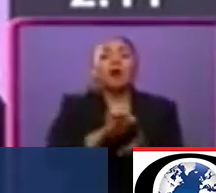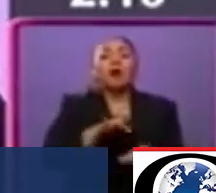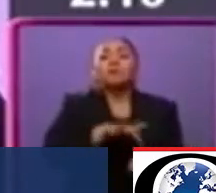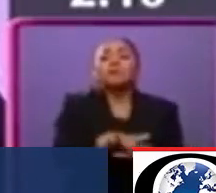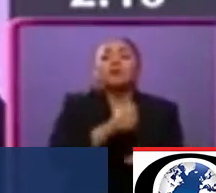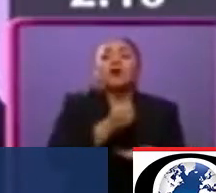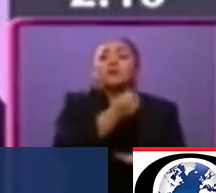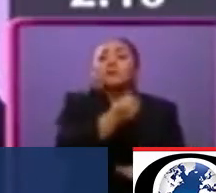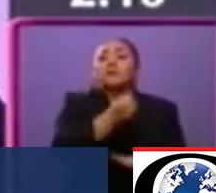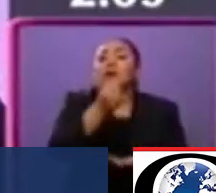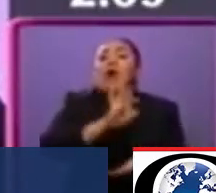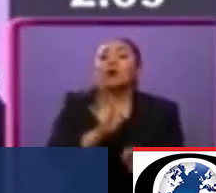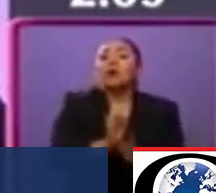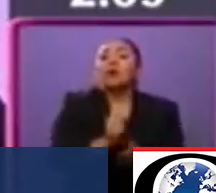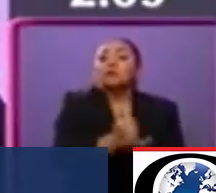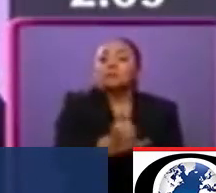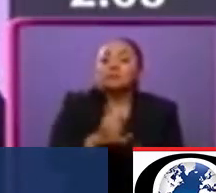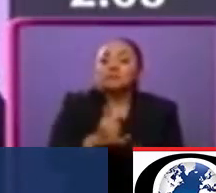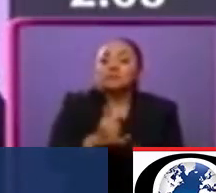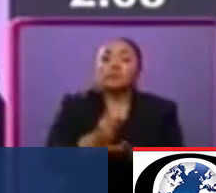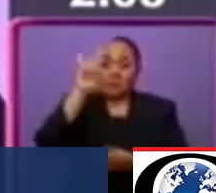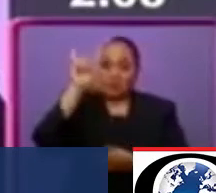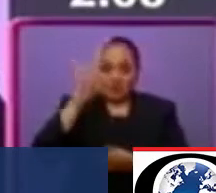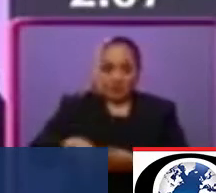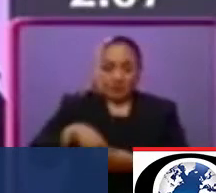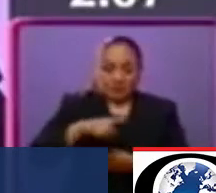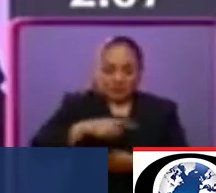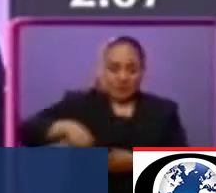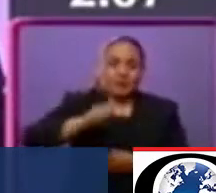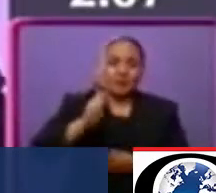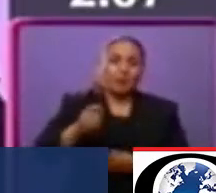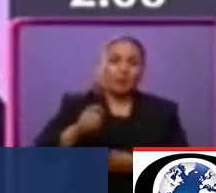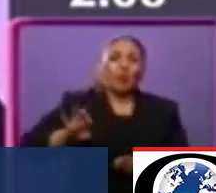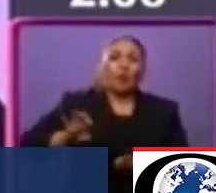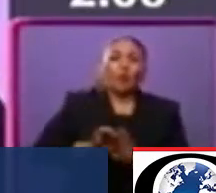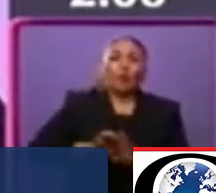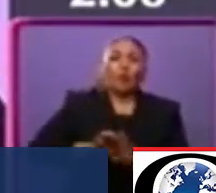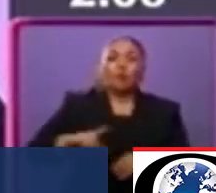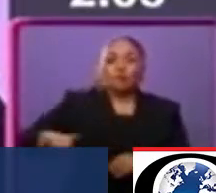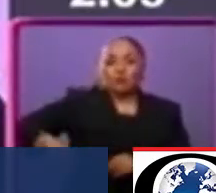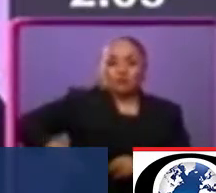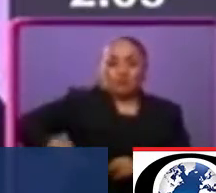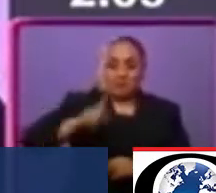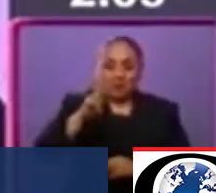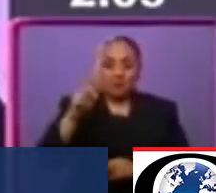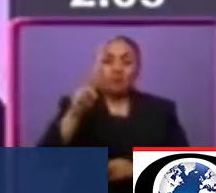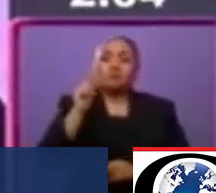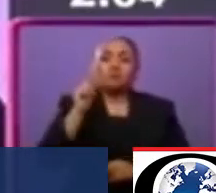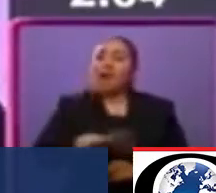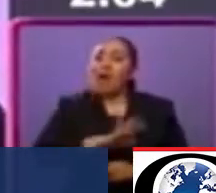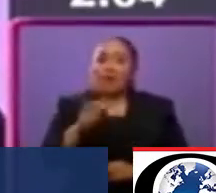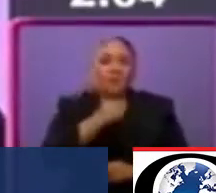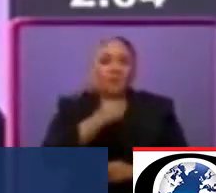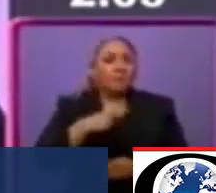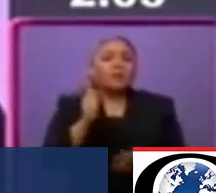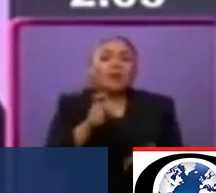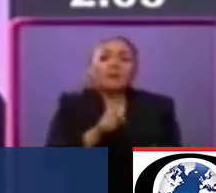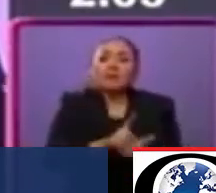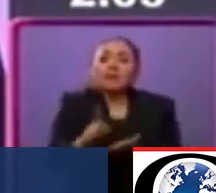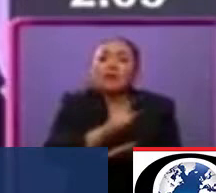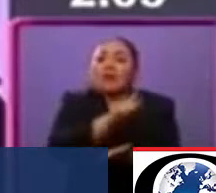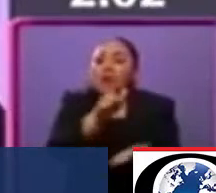familias. Durante su gira en el municipio de Zumpango, el periodista señaló que en la entidad 400.000 familias viven sobre un piso de